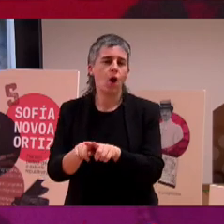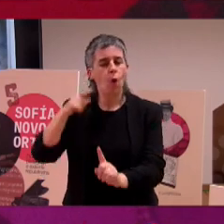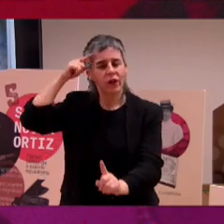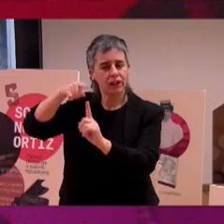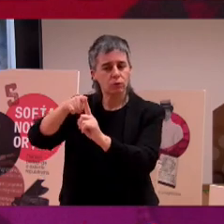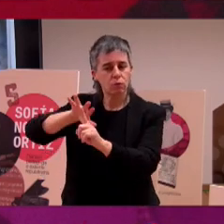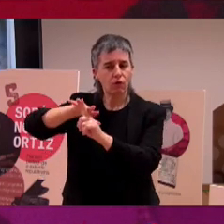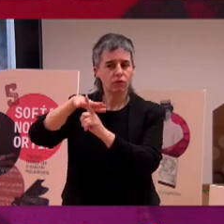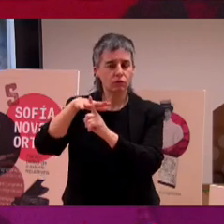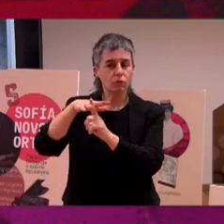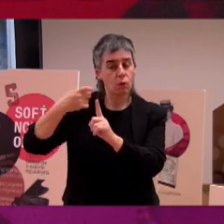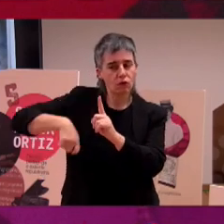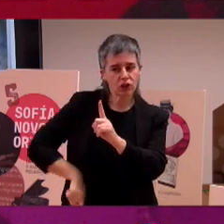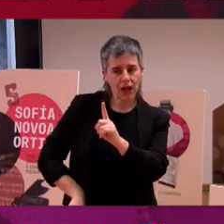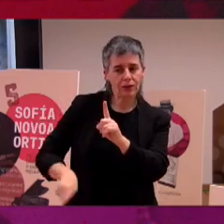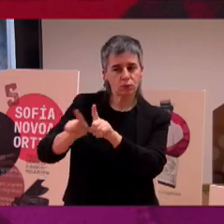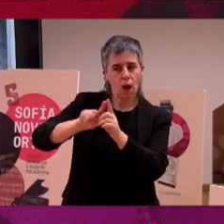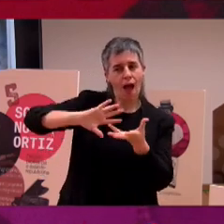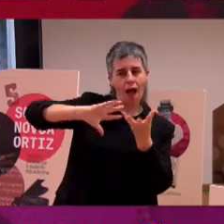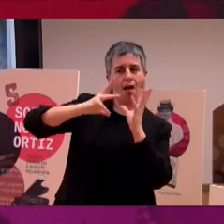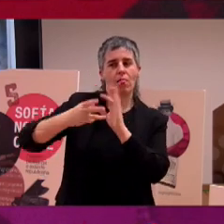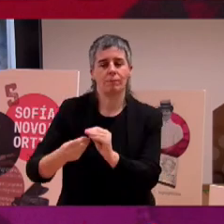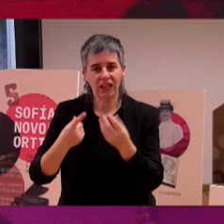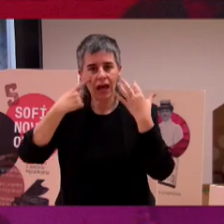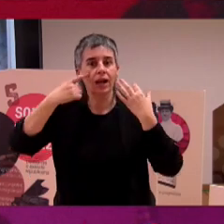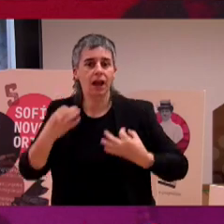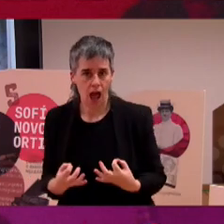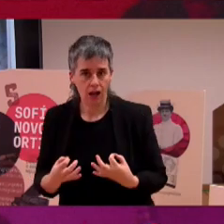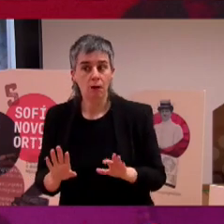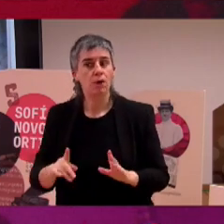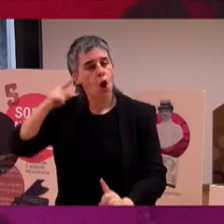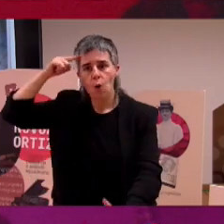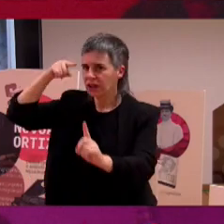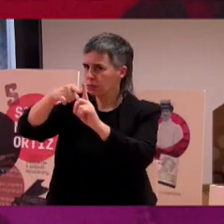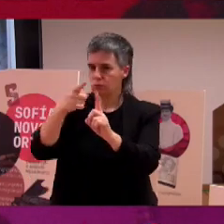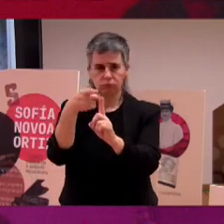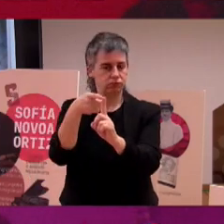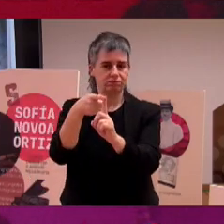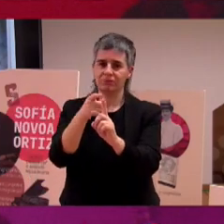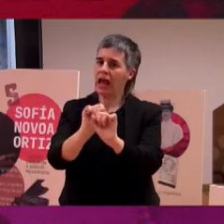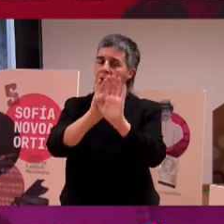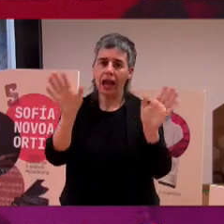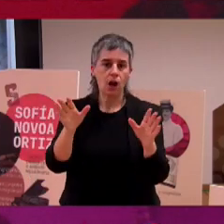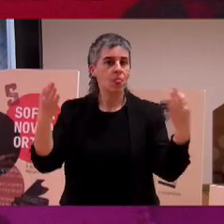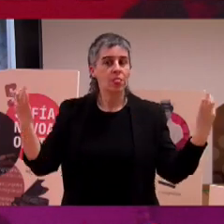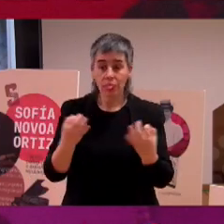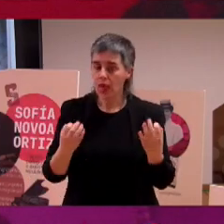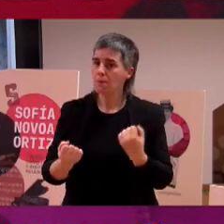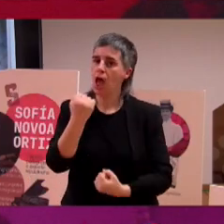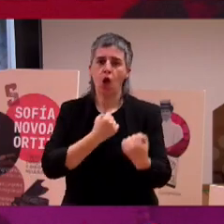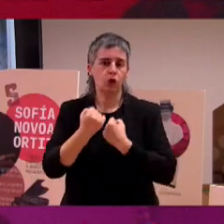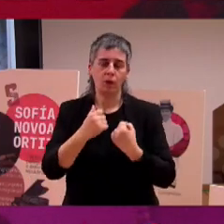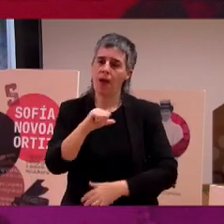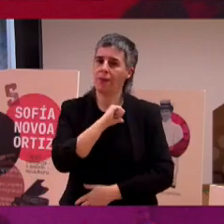adaptarse á realidade que lle tocaba vivir. Pero iso sí, sempre tiña un obxectivo claro, que era conseguir en cada momento ser económicamente